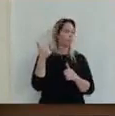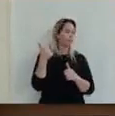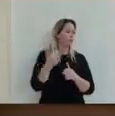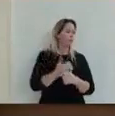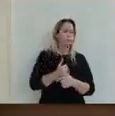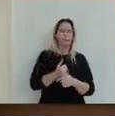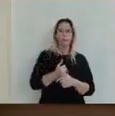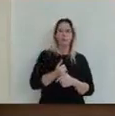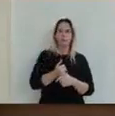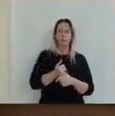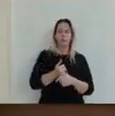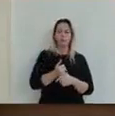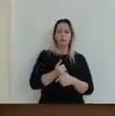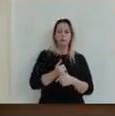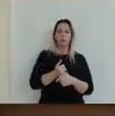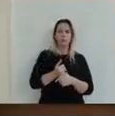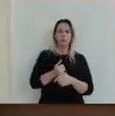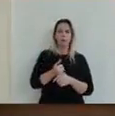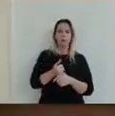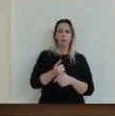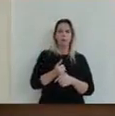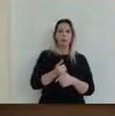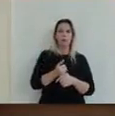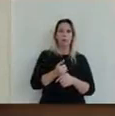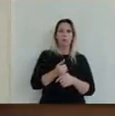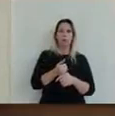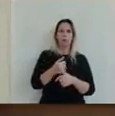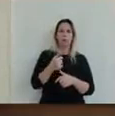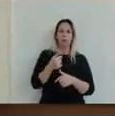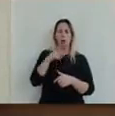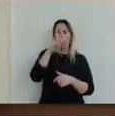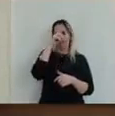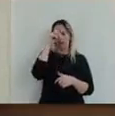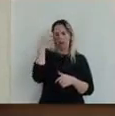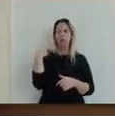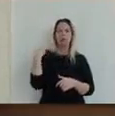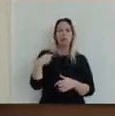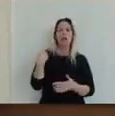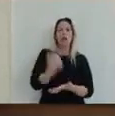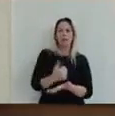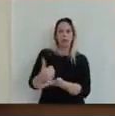decir que nosotros no estuvimos presentes cuando ellos más necesitaron.